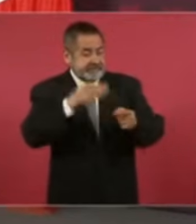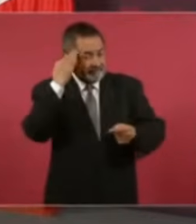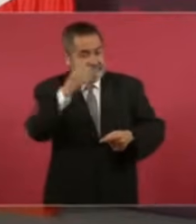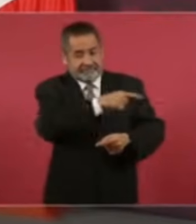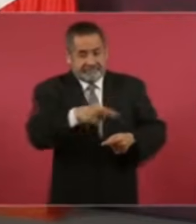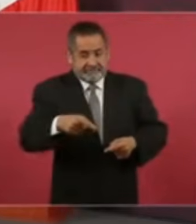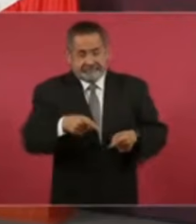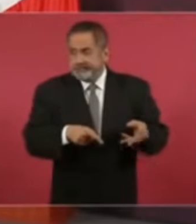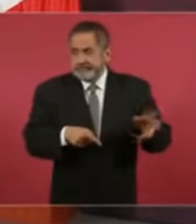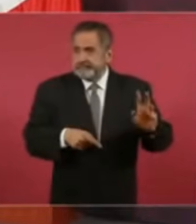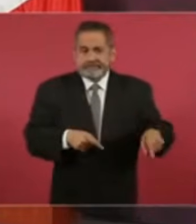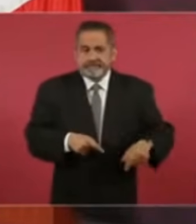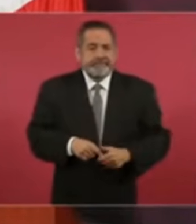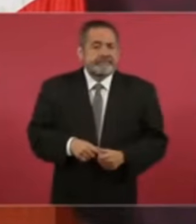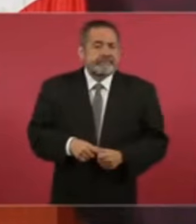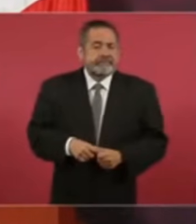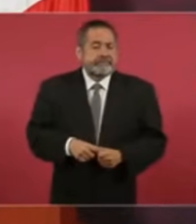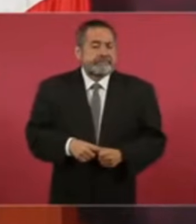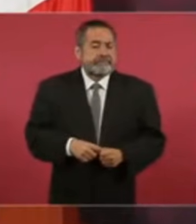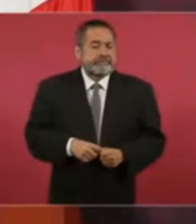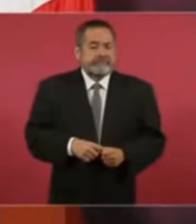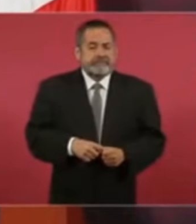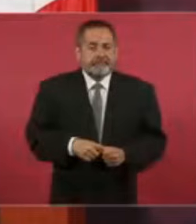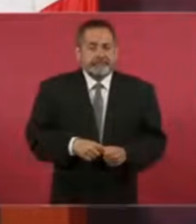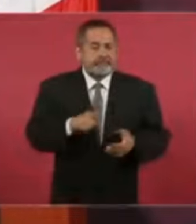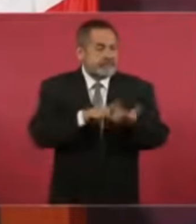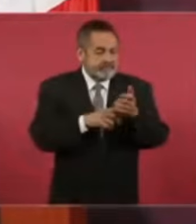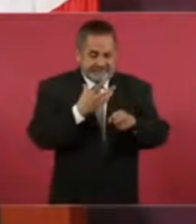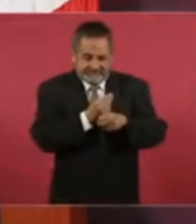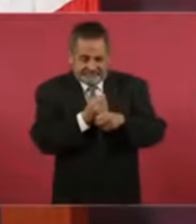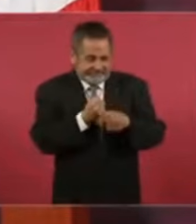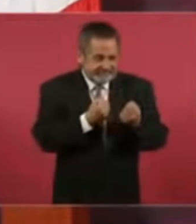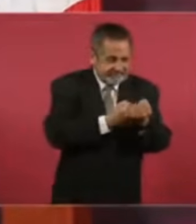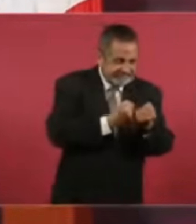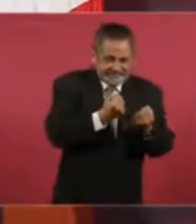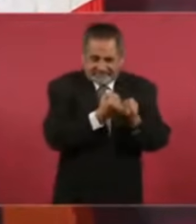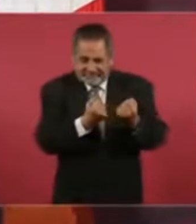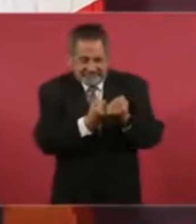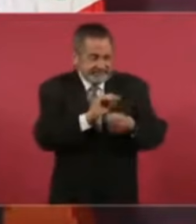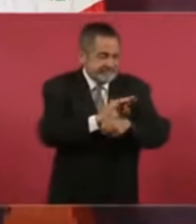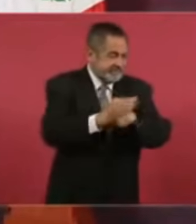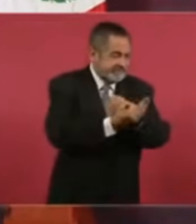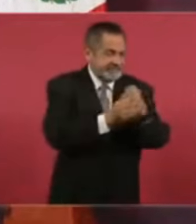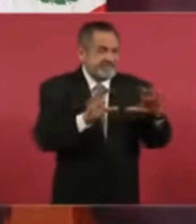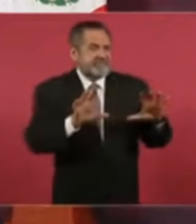Todo eso fue, pues, un andamiaje para